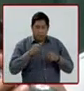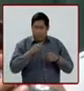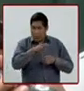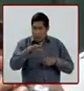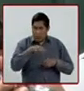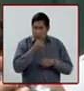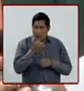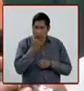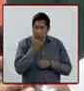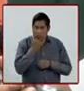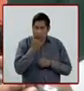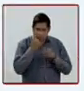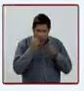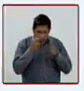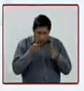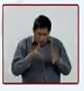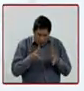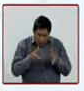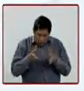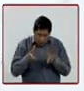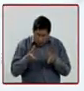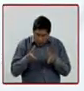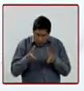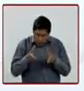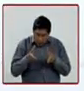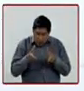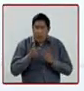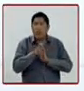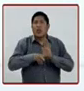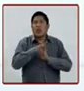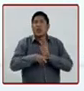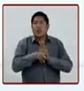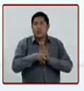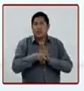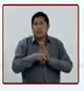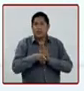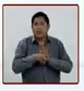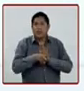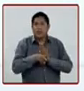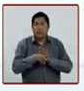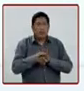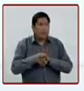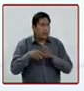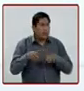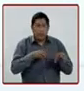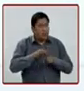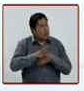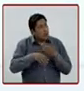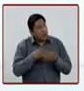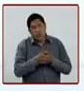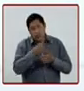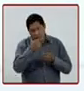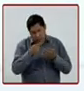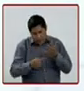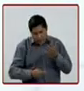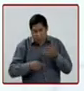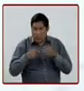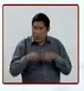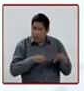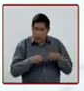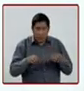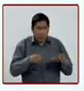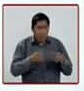del lugar cámaras, videos de cámaras de vigilancia. Se han recabado todos los indicios y